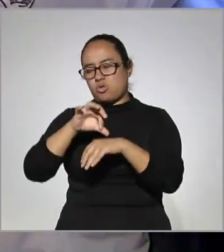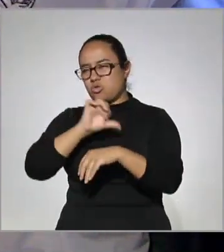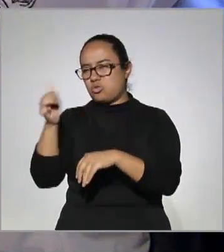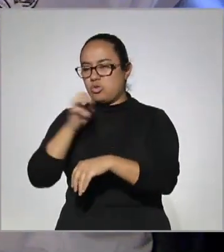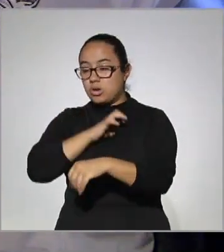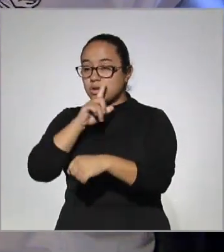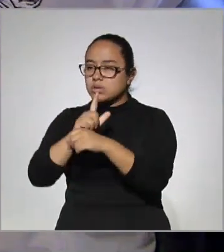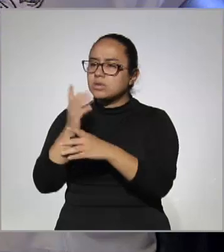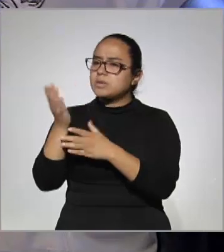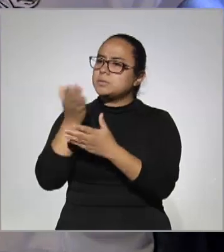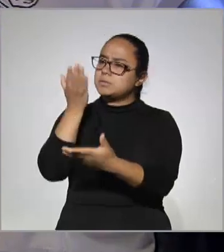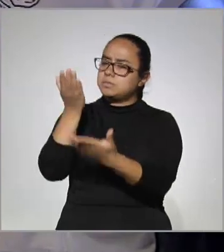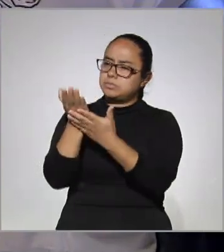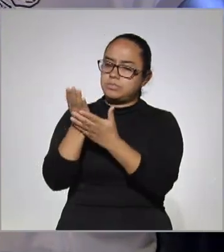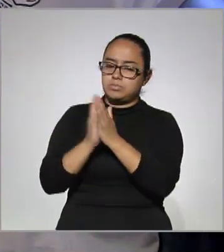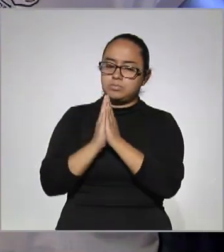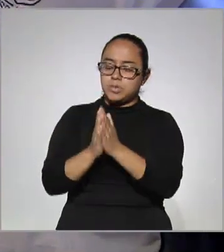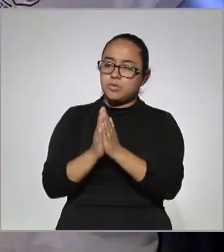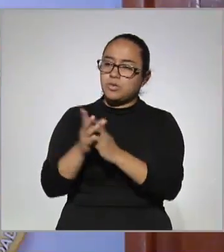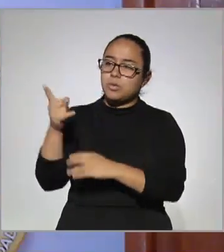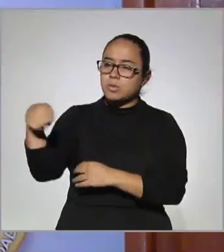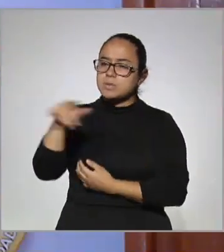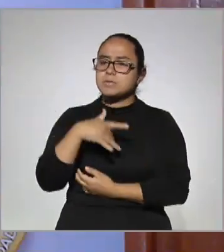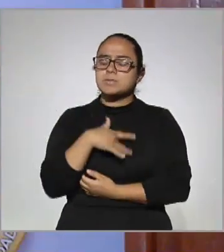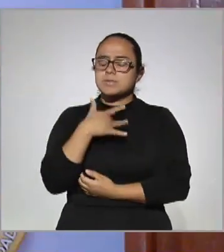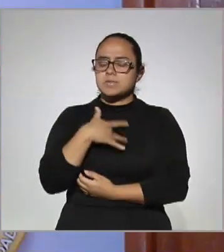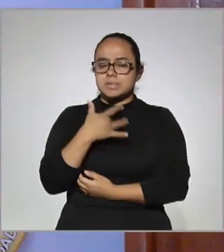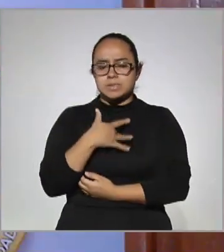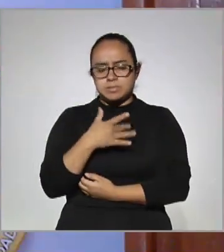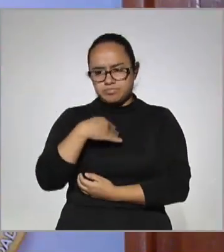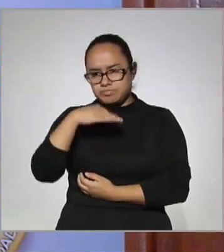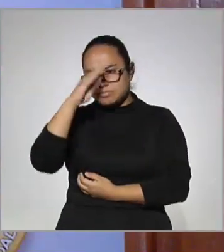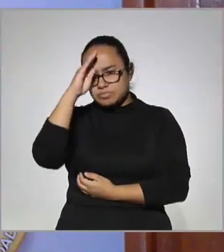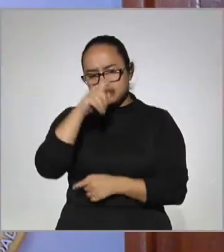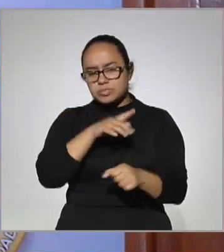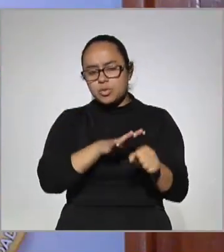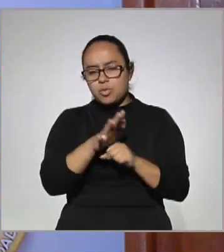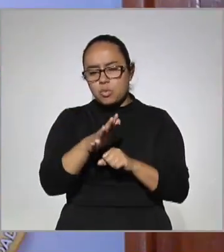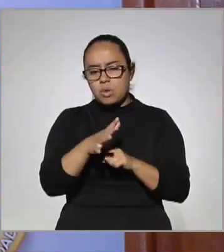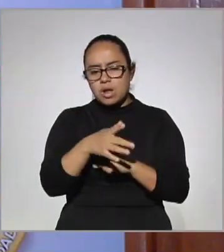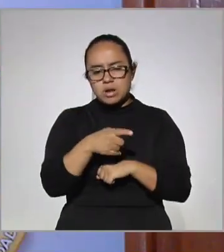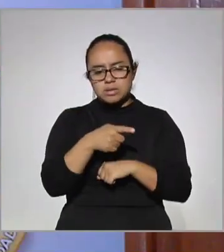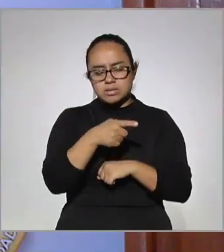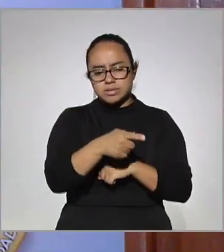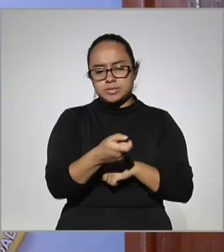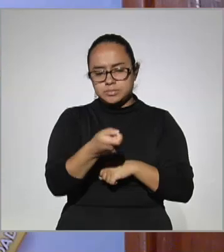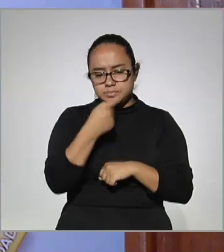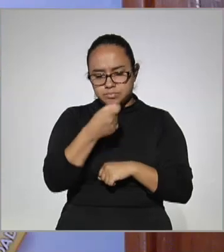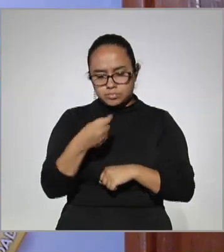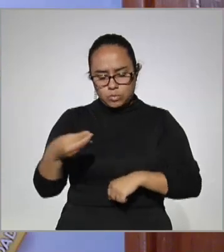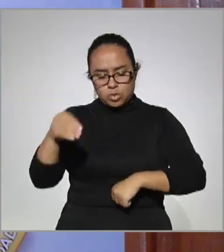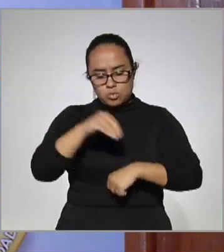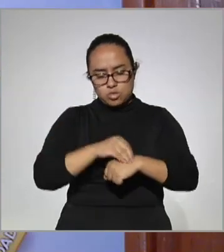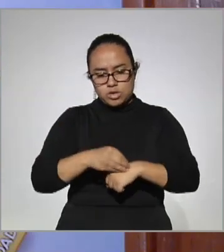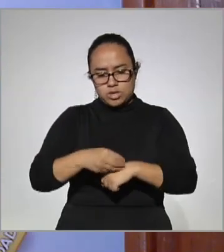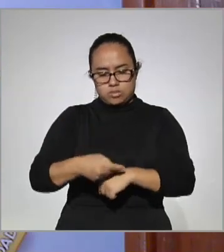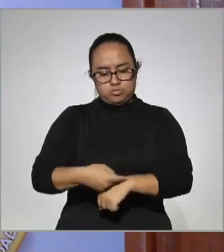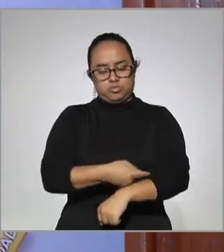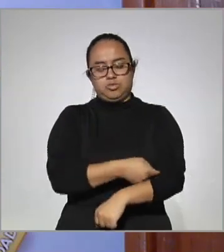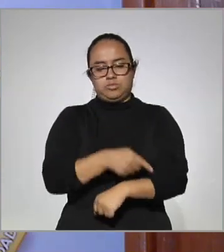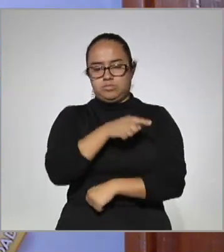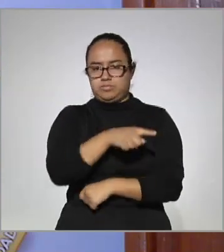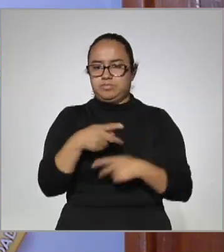tratamiento, en el cual ellos calculan qué tipo de medicamentos se van a infusionar o administrar a la